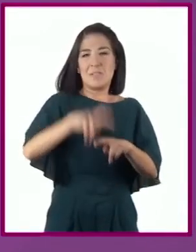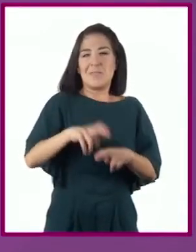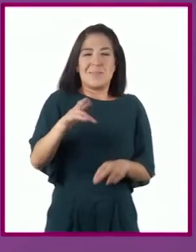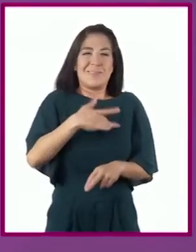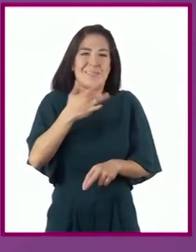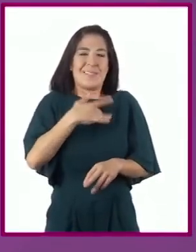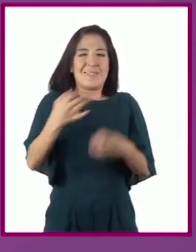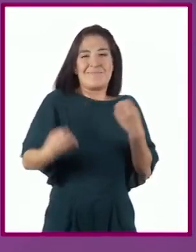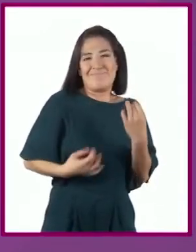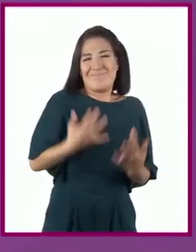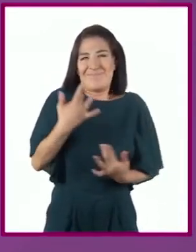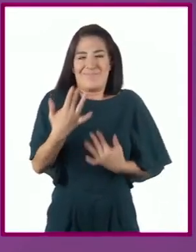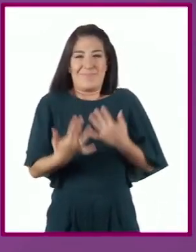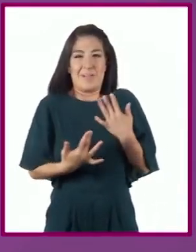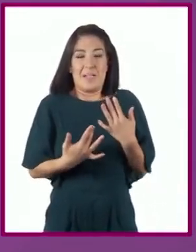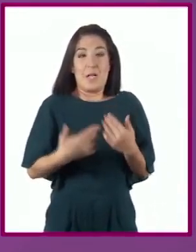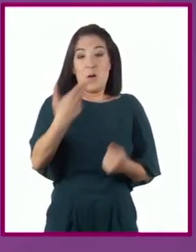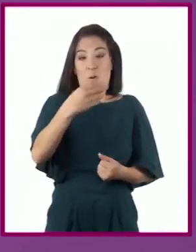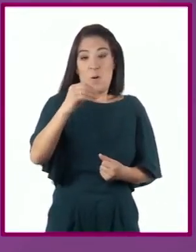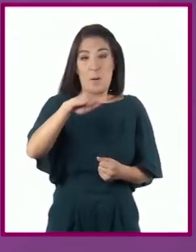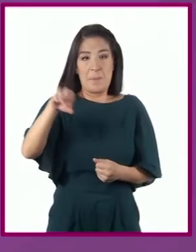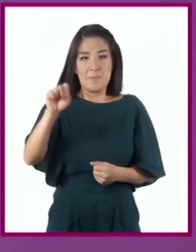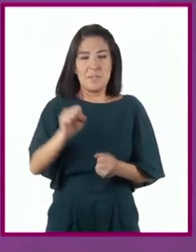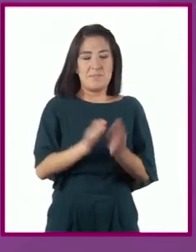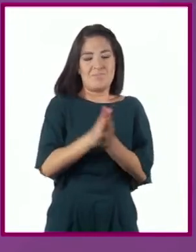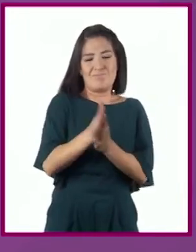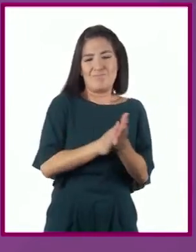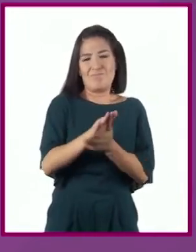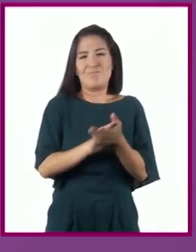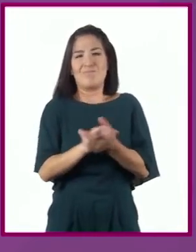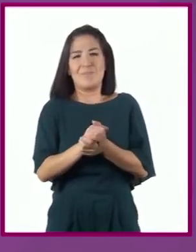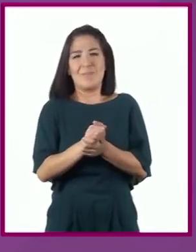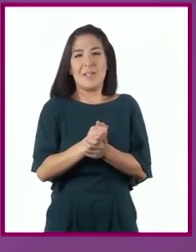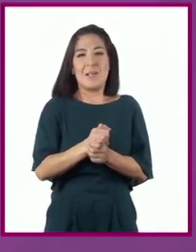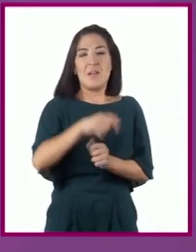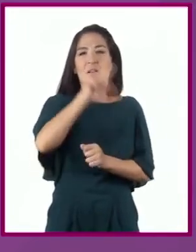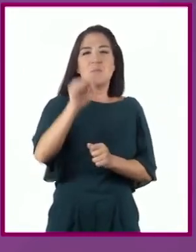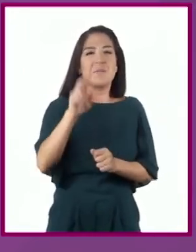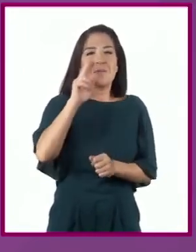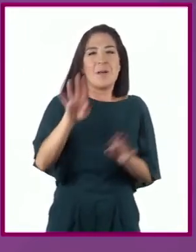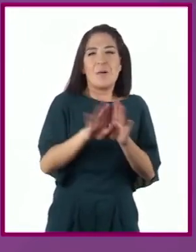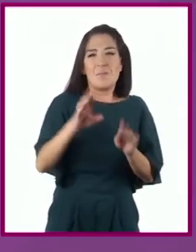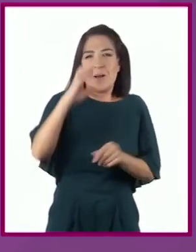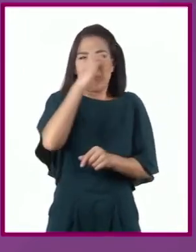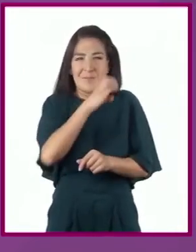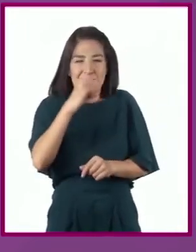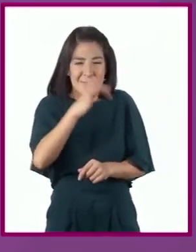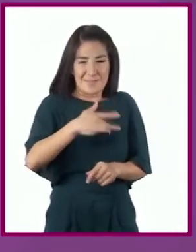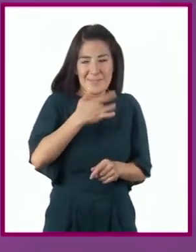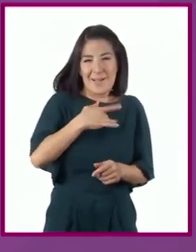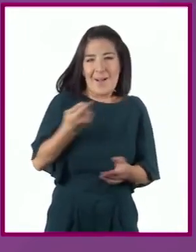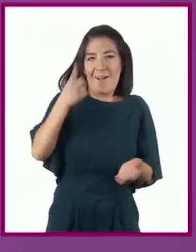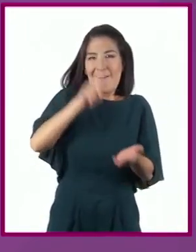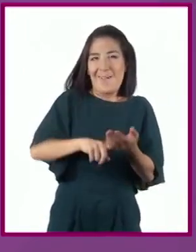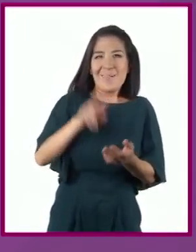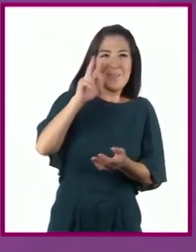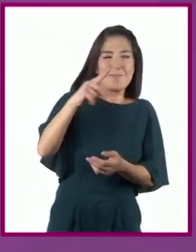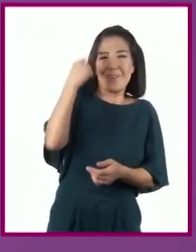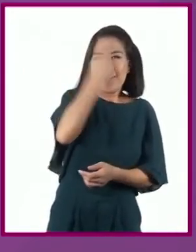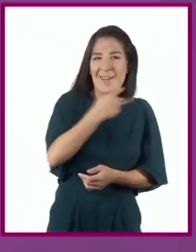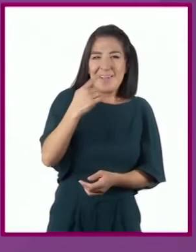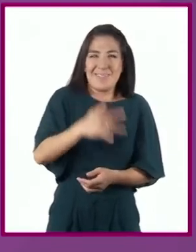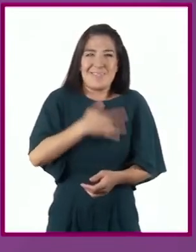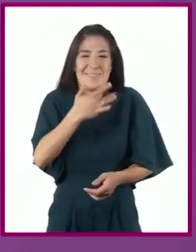emoción. Holmes se frotó las manos y una viva curiosidad se dibujó en su cara.